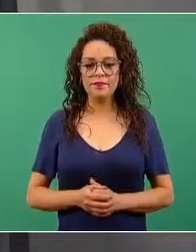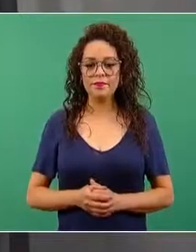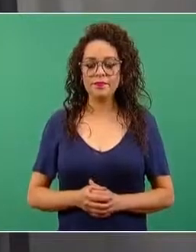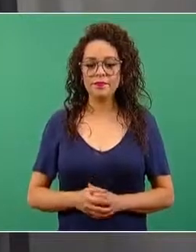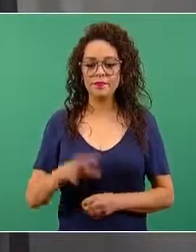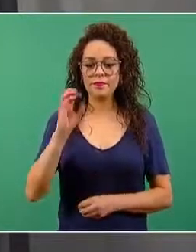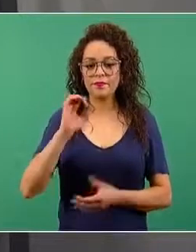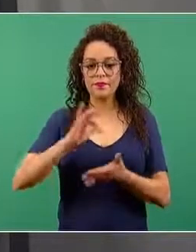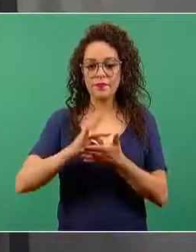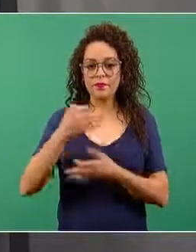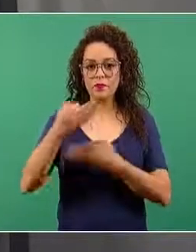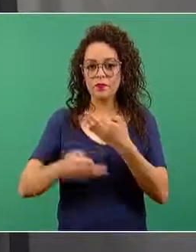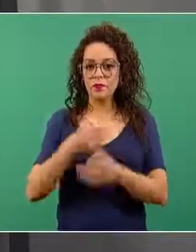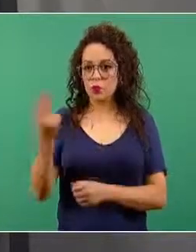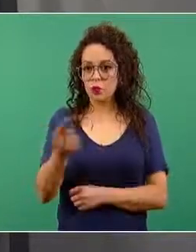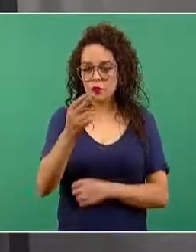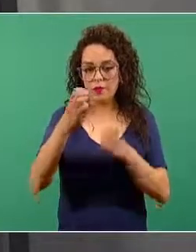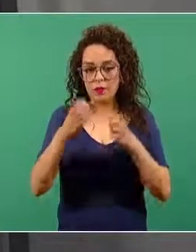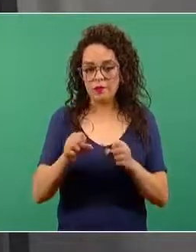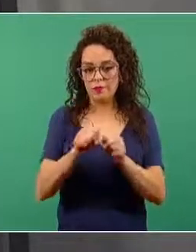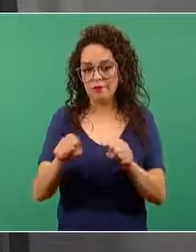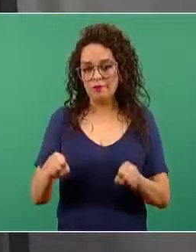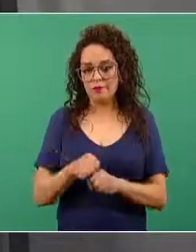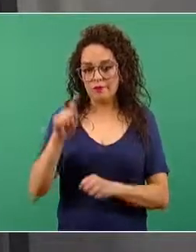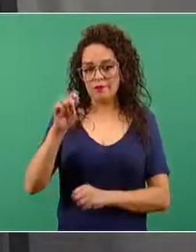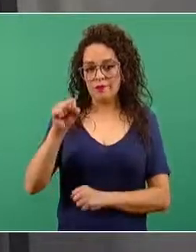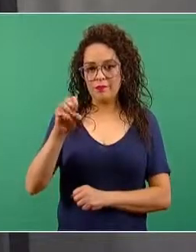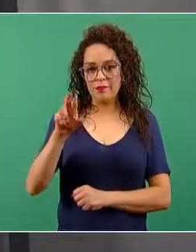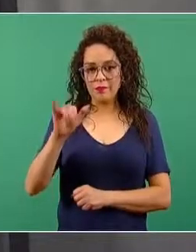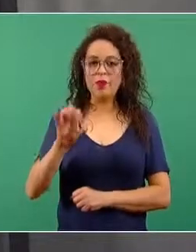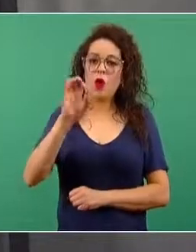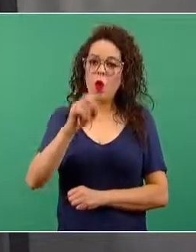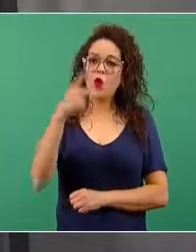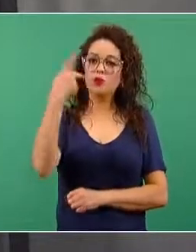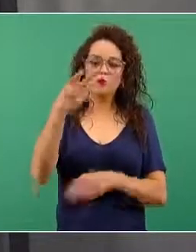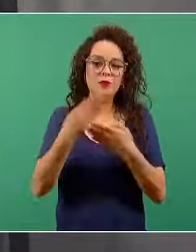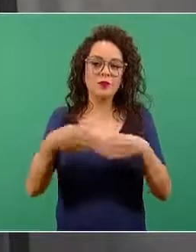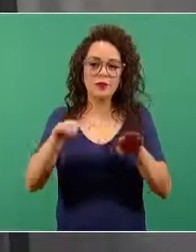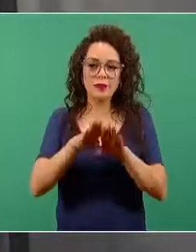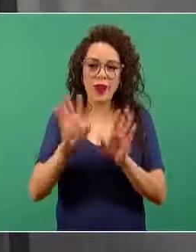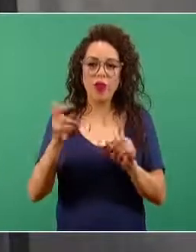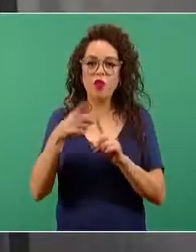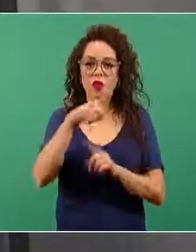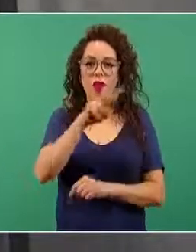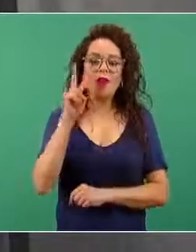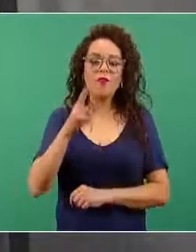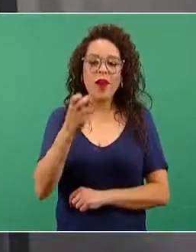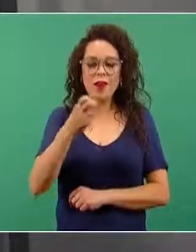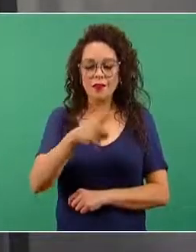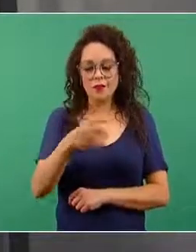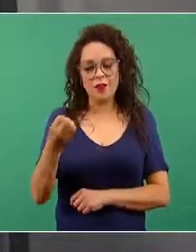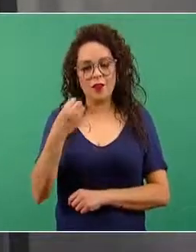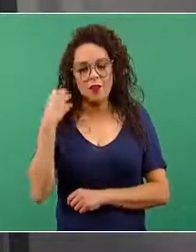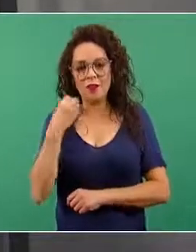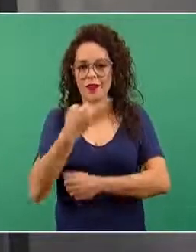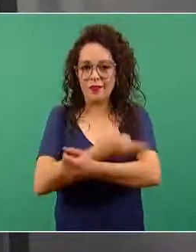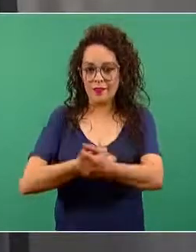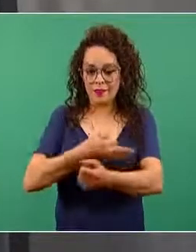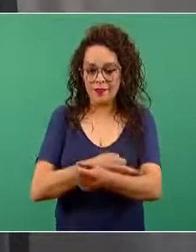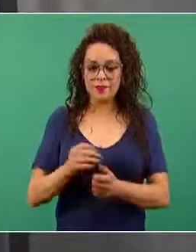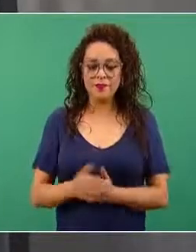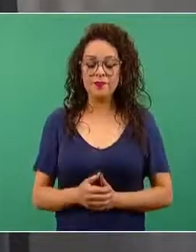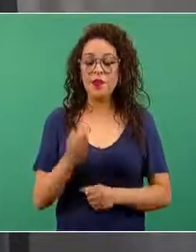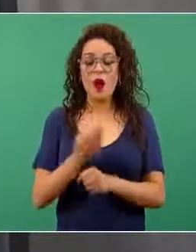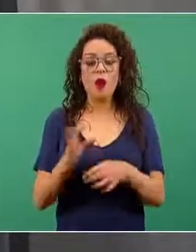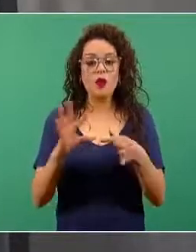allá en el Salón Tesorería o en sus casas o donde quiera que nos estén escuchando. Hablemos de vacunación, el Plan Nacional